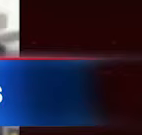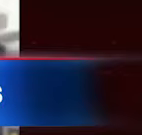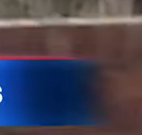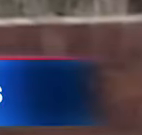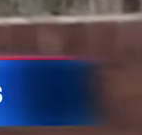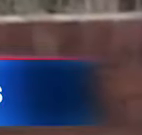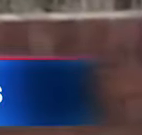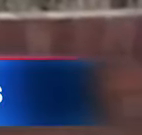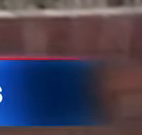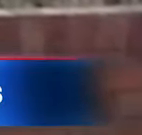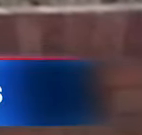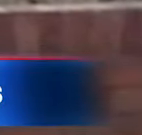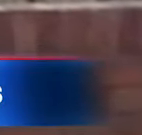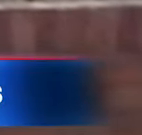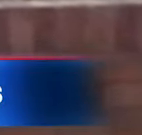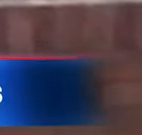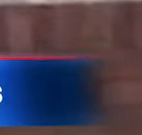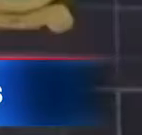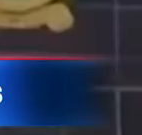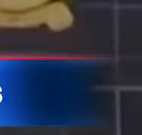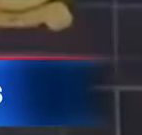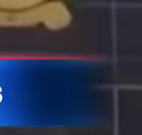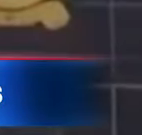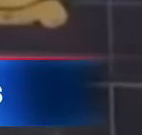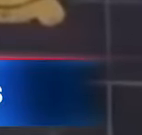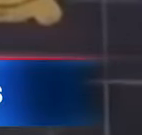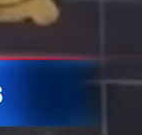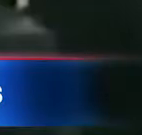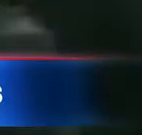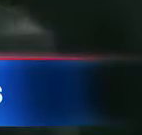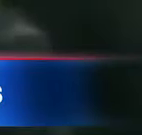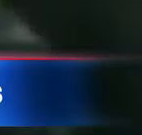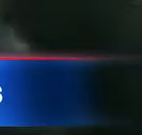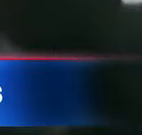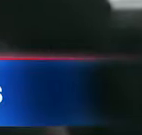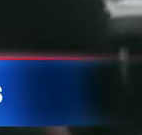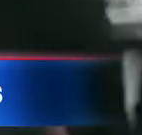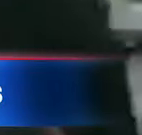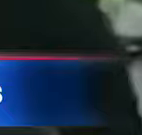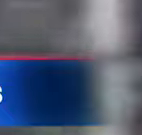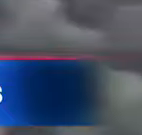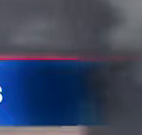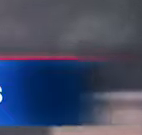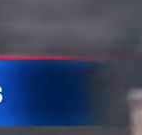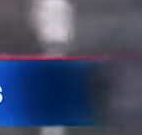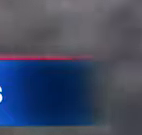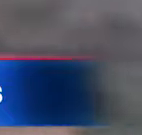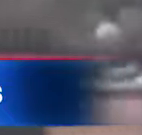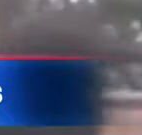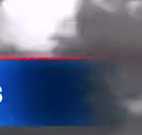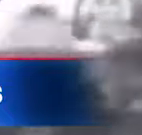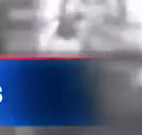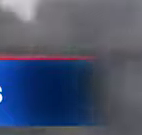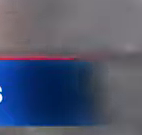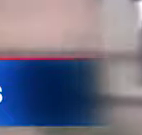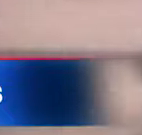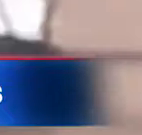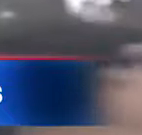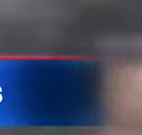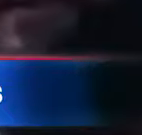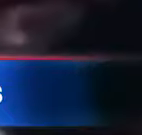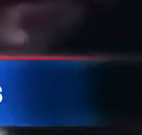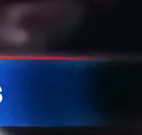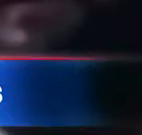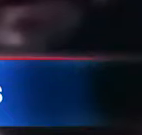él. Claudia G. en el Ecuador no solamente se habría dedicado al proceso de pacificación de las cárceles, sino también a